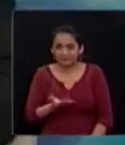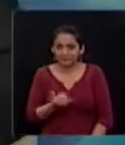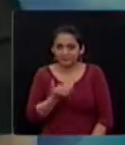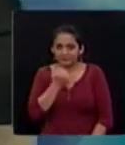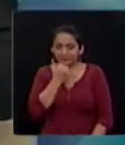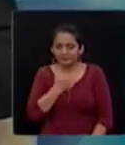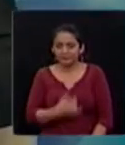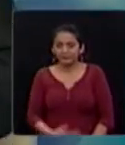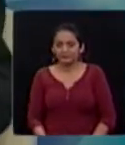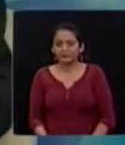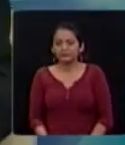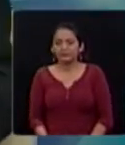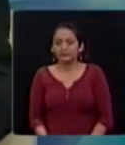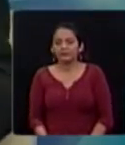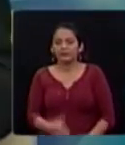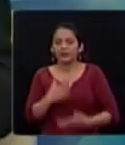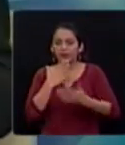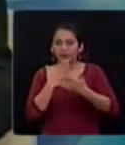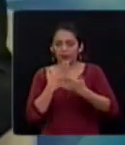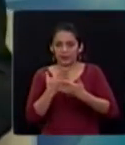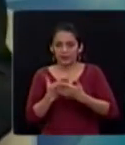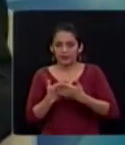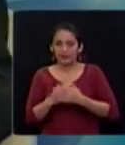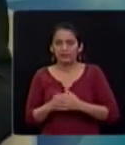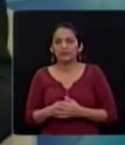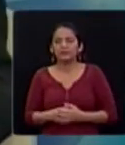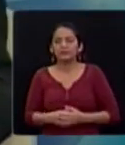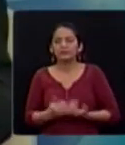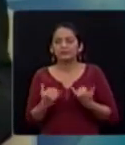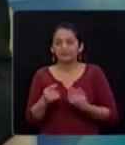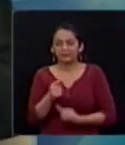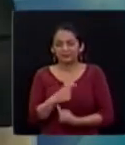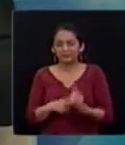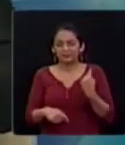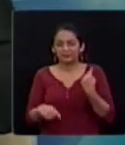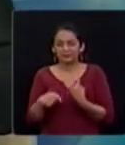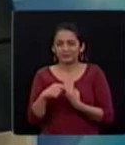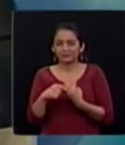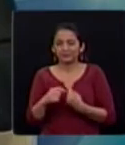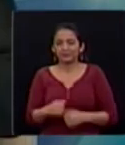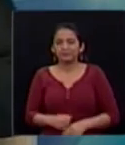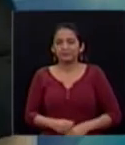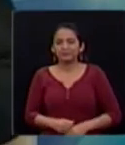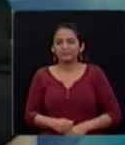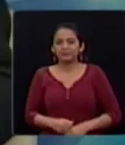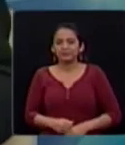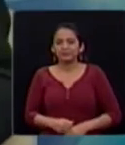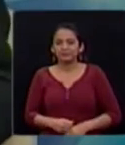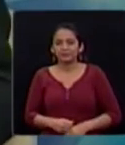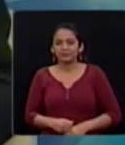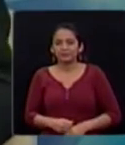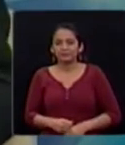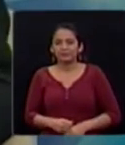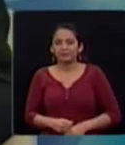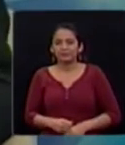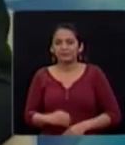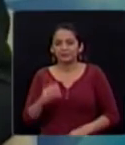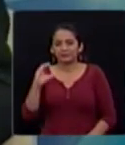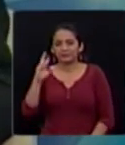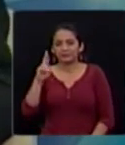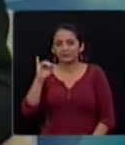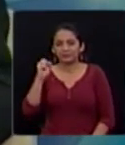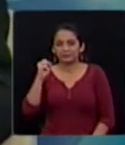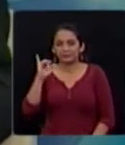Gracias a César Montufo, el presidente del Movimiento Concertación. Vamos a hacer una pausa, pero al volver estará Javier Segarra entrevistando a Cristina